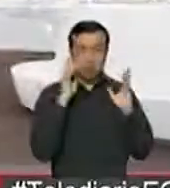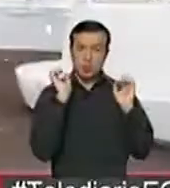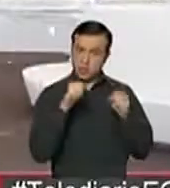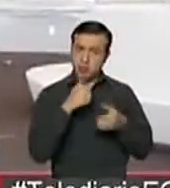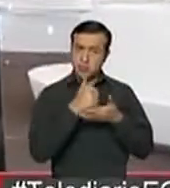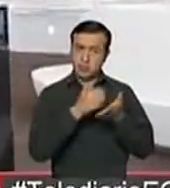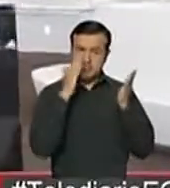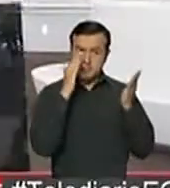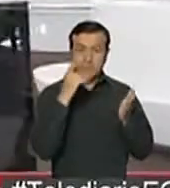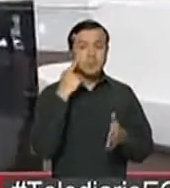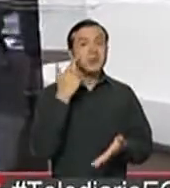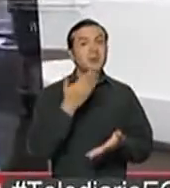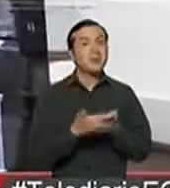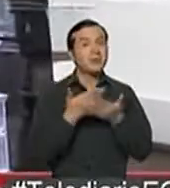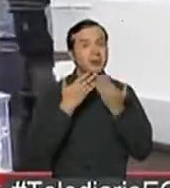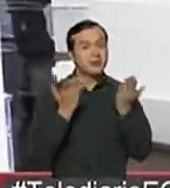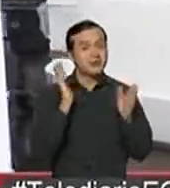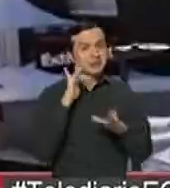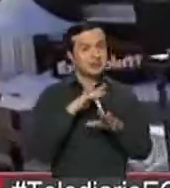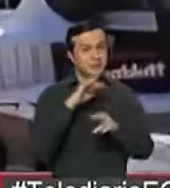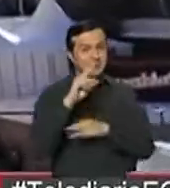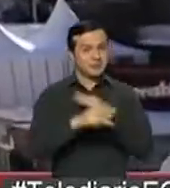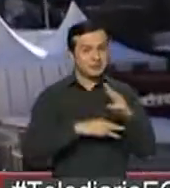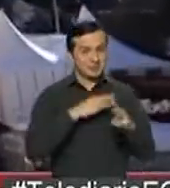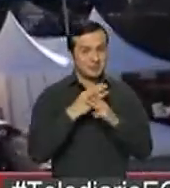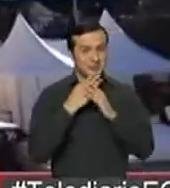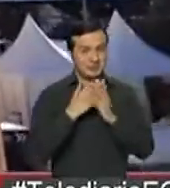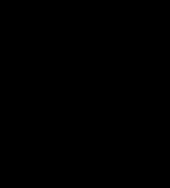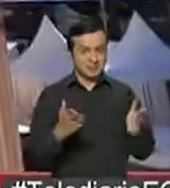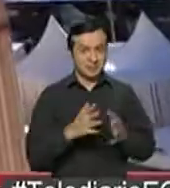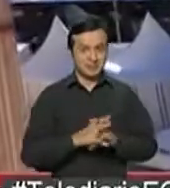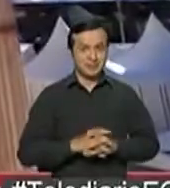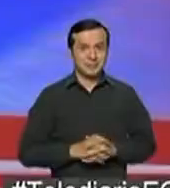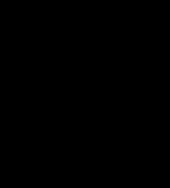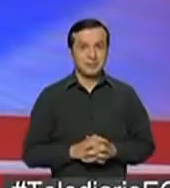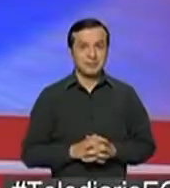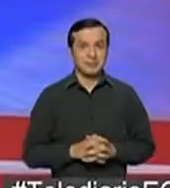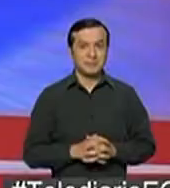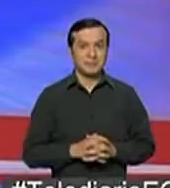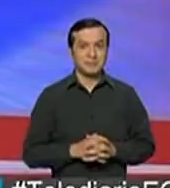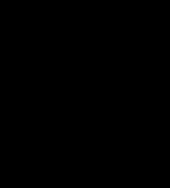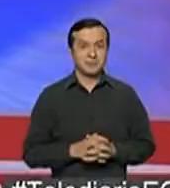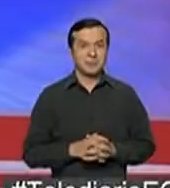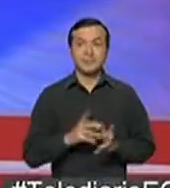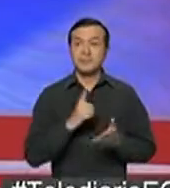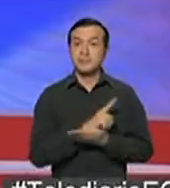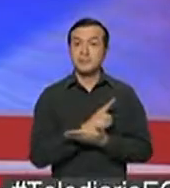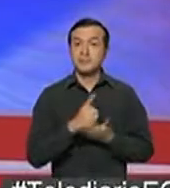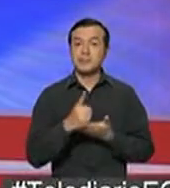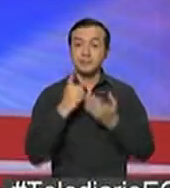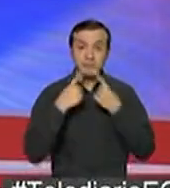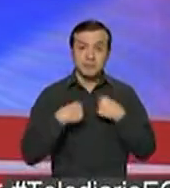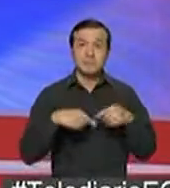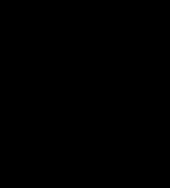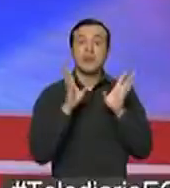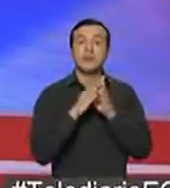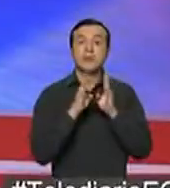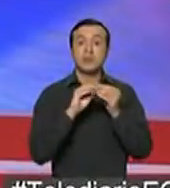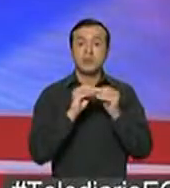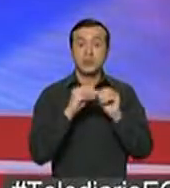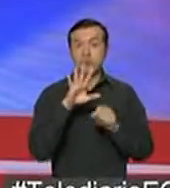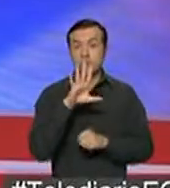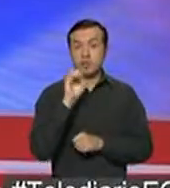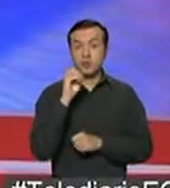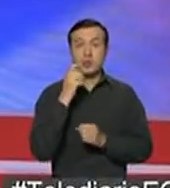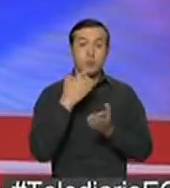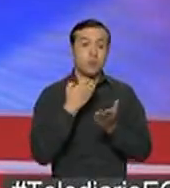evidencia su participación en esta cita mundial. Alec Llanos, Medios Públicos. Y esta semana se realiza la edición número 50 del